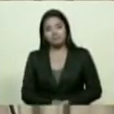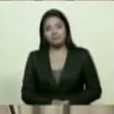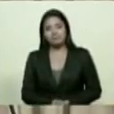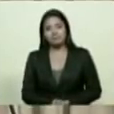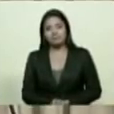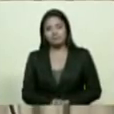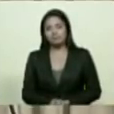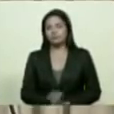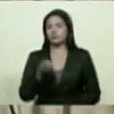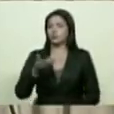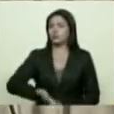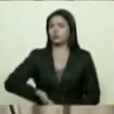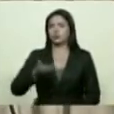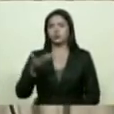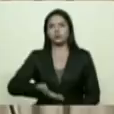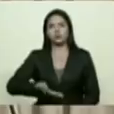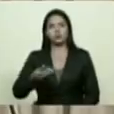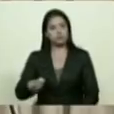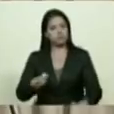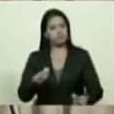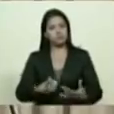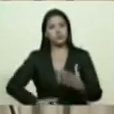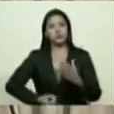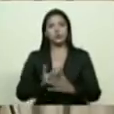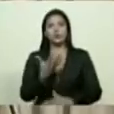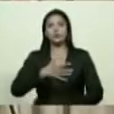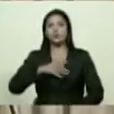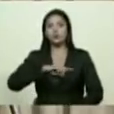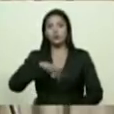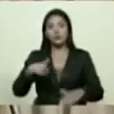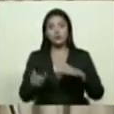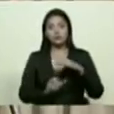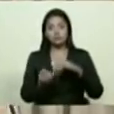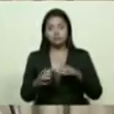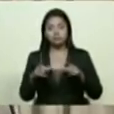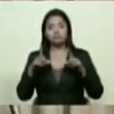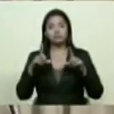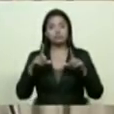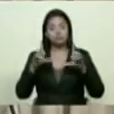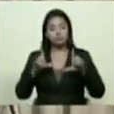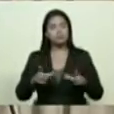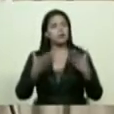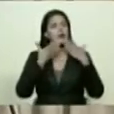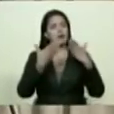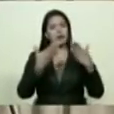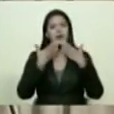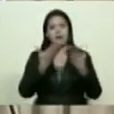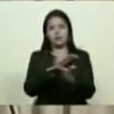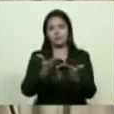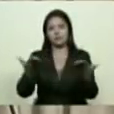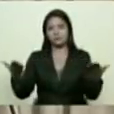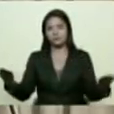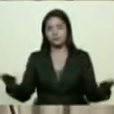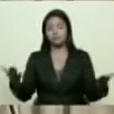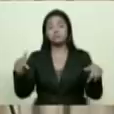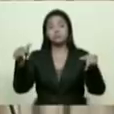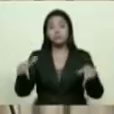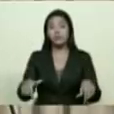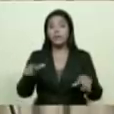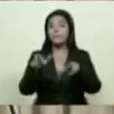muy importante cómo nace nuestro instrumento. Y por eso quiero agradecer la presencia de estos